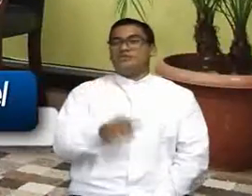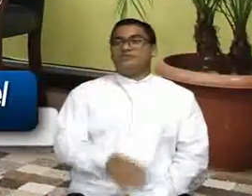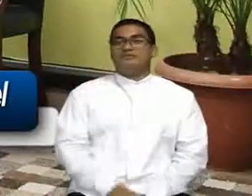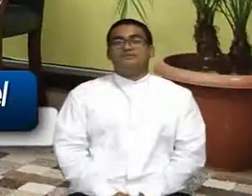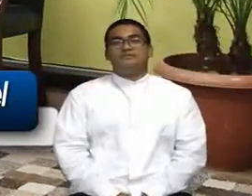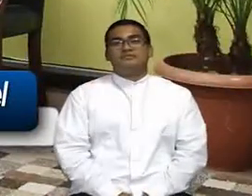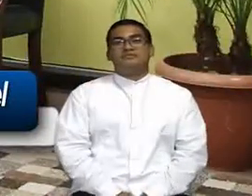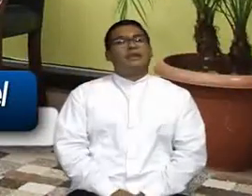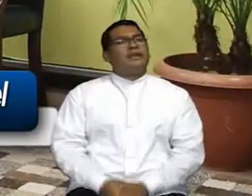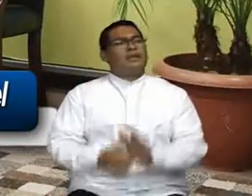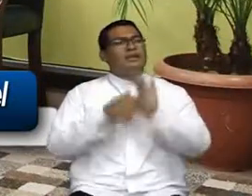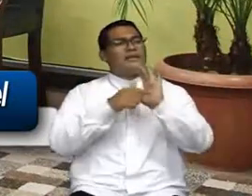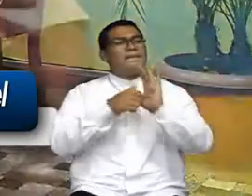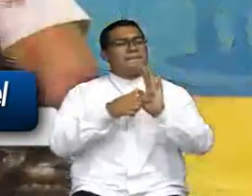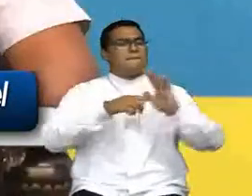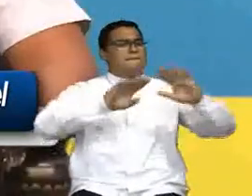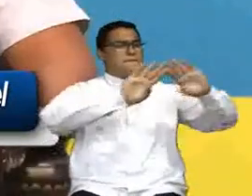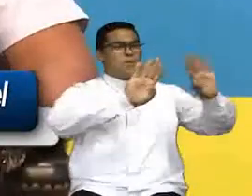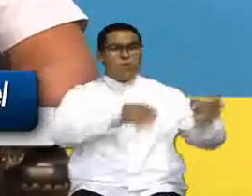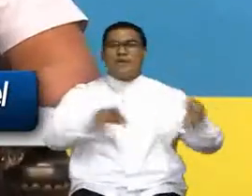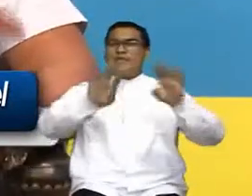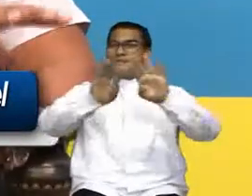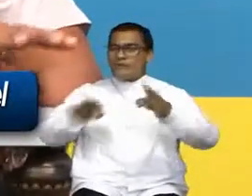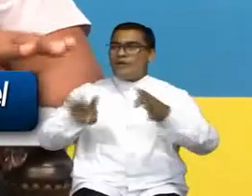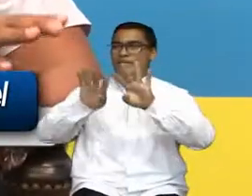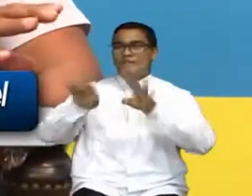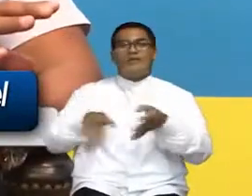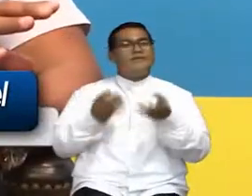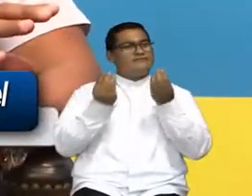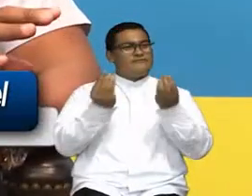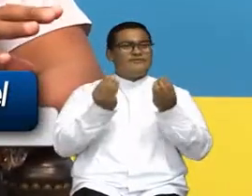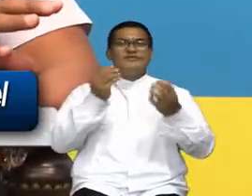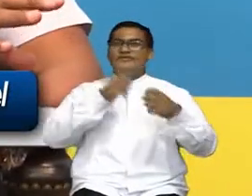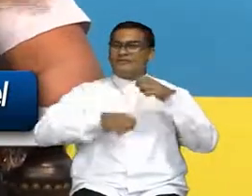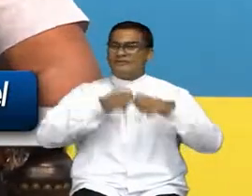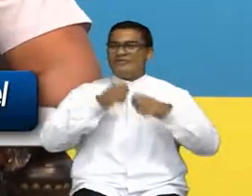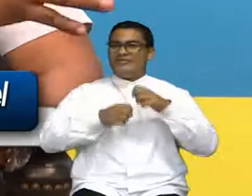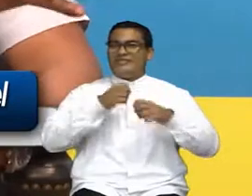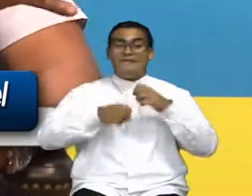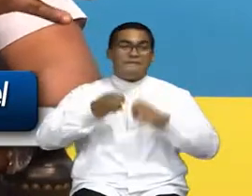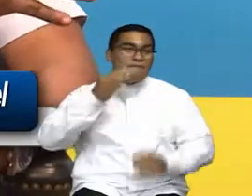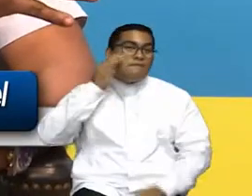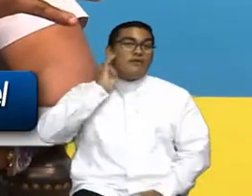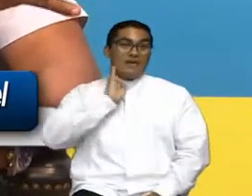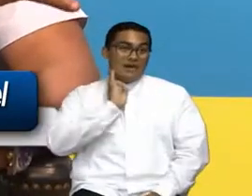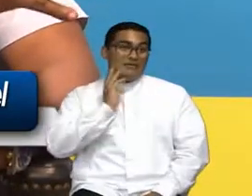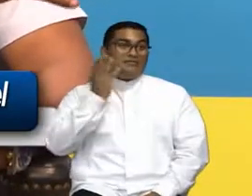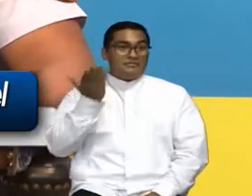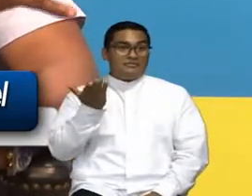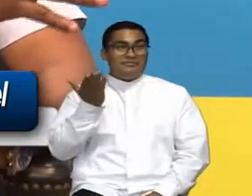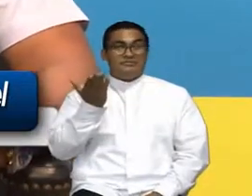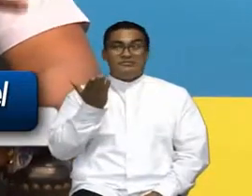más mujeres, en este caso, afectadas por los moretones que los hombres?